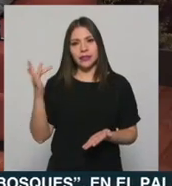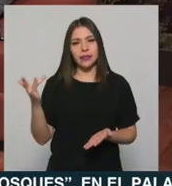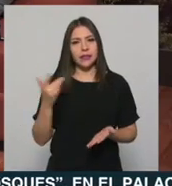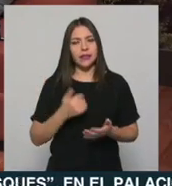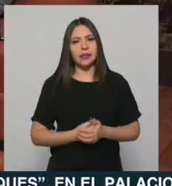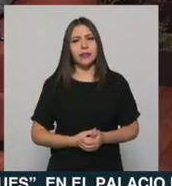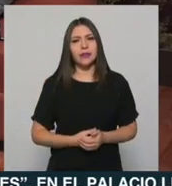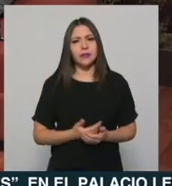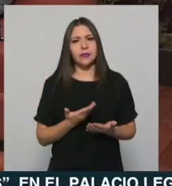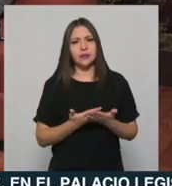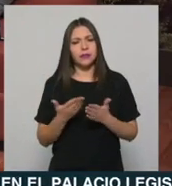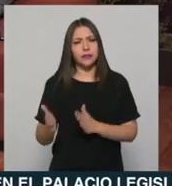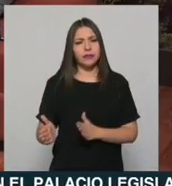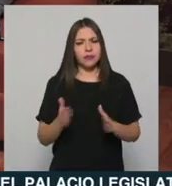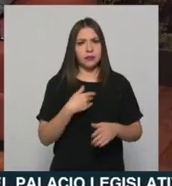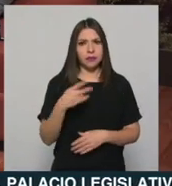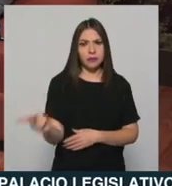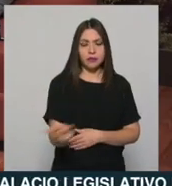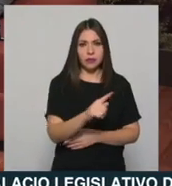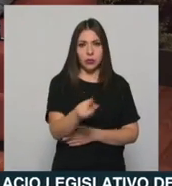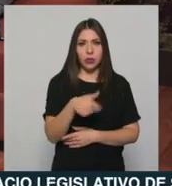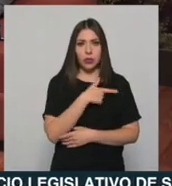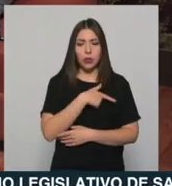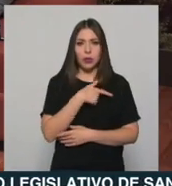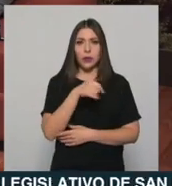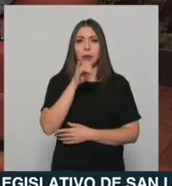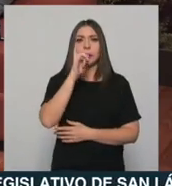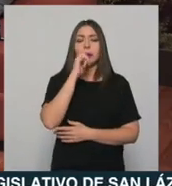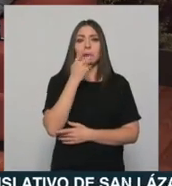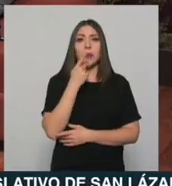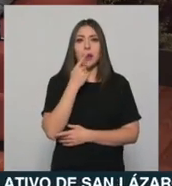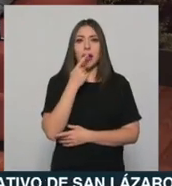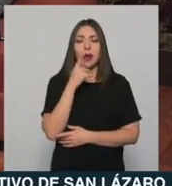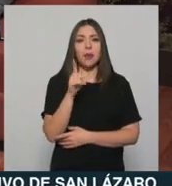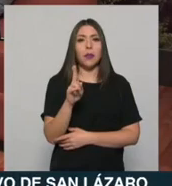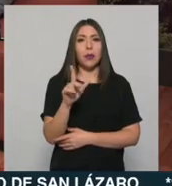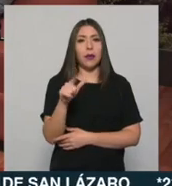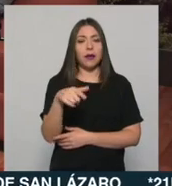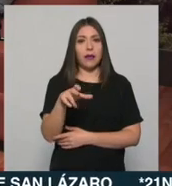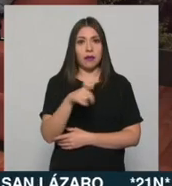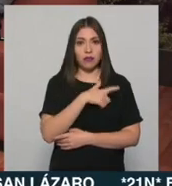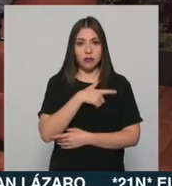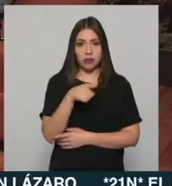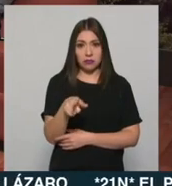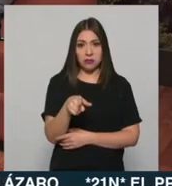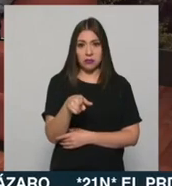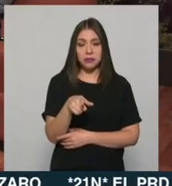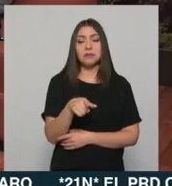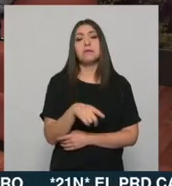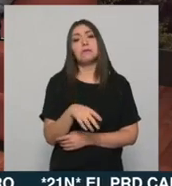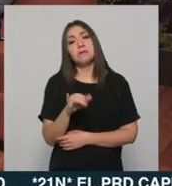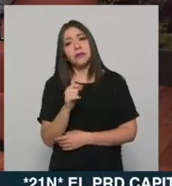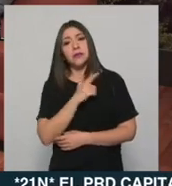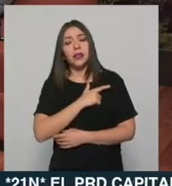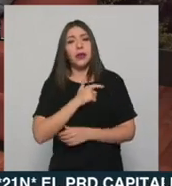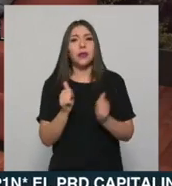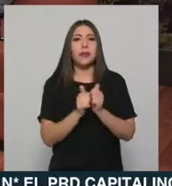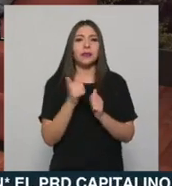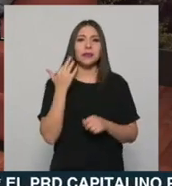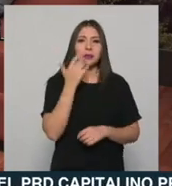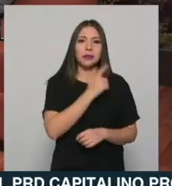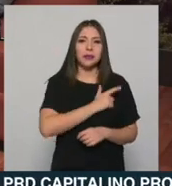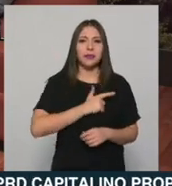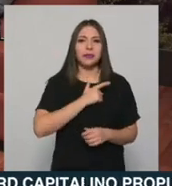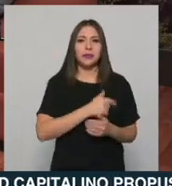quiero preguntar, ¿les gusta el pulque? ¿Cómo no? Es muy rico. ¿A ti sí? El ¿Tú? curado. Un curado, tal ¿Curado vez. sí? Bueno, Lo pues pruebo. hoy en nuestra sección